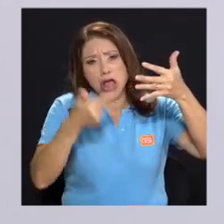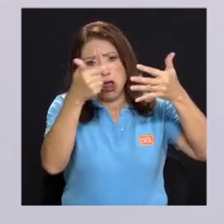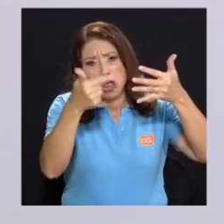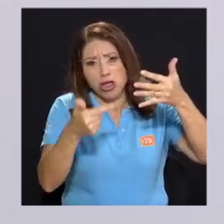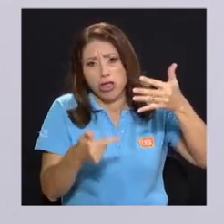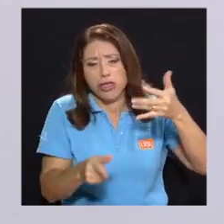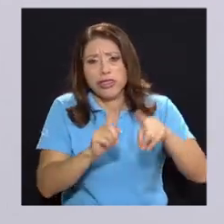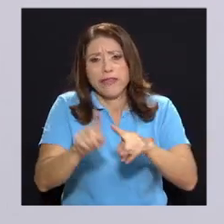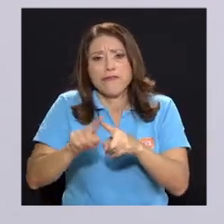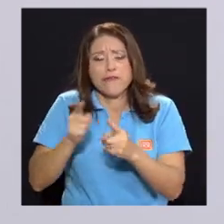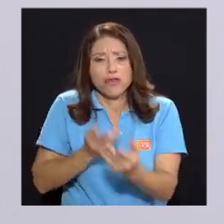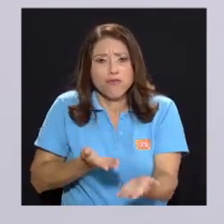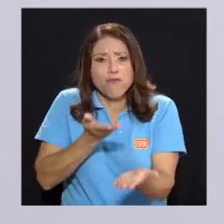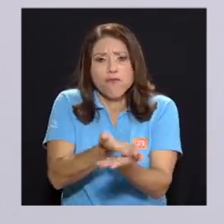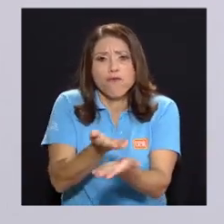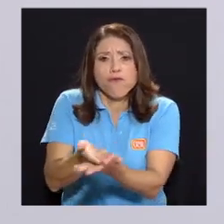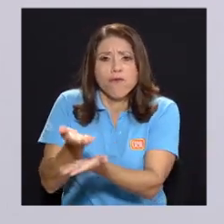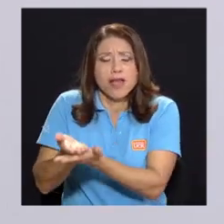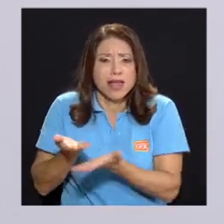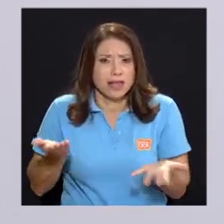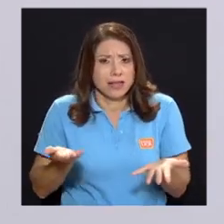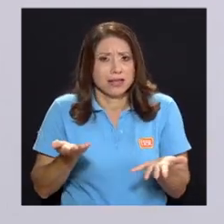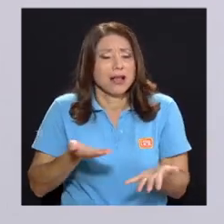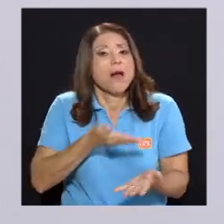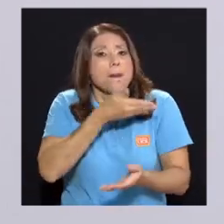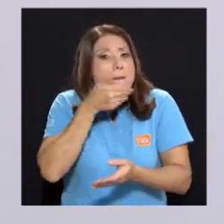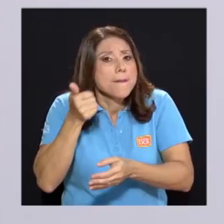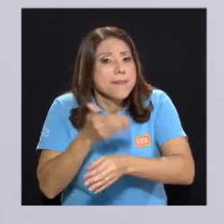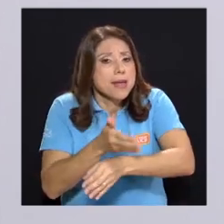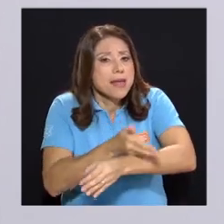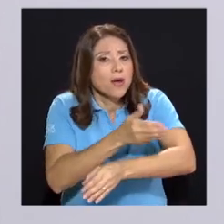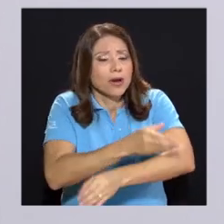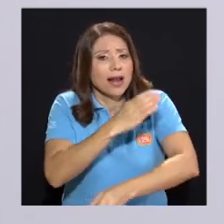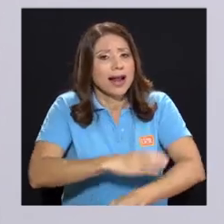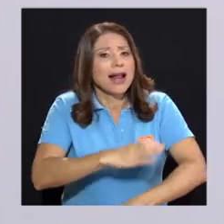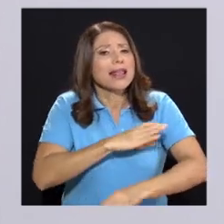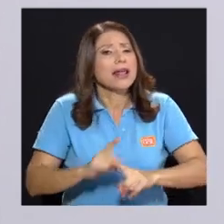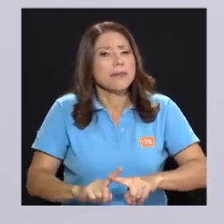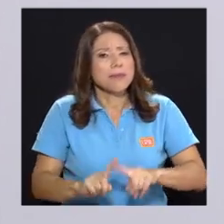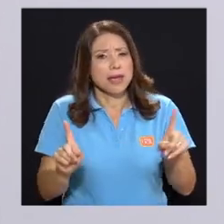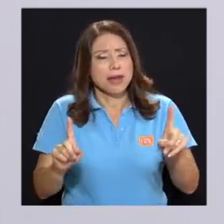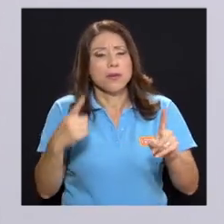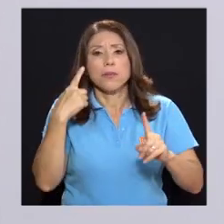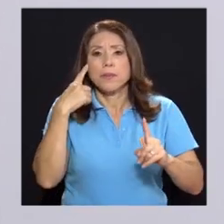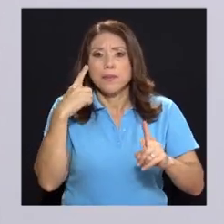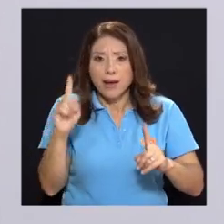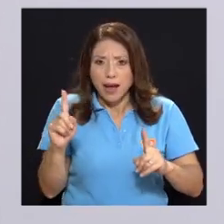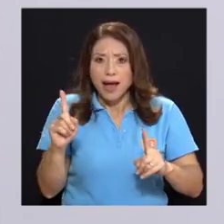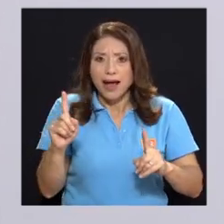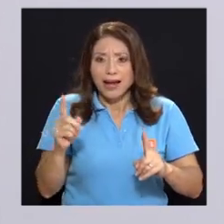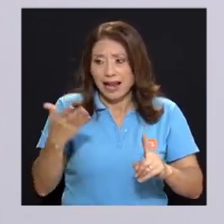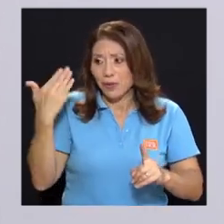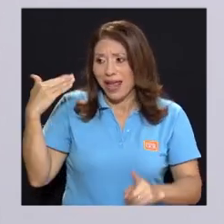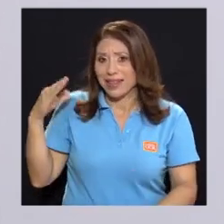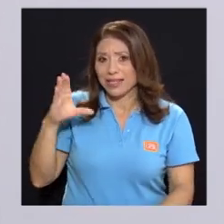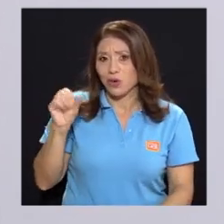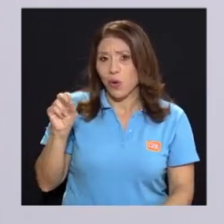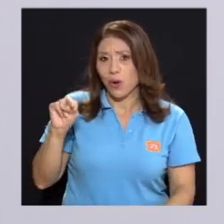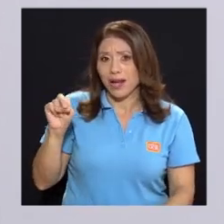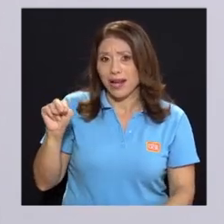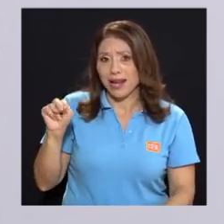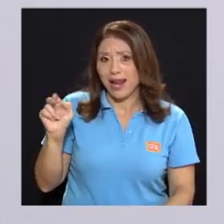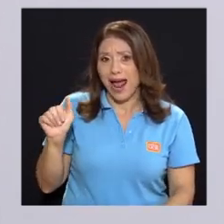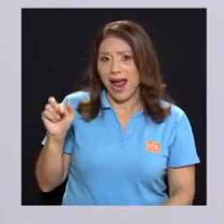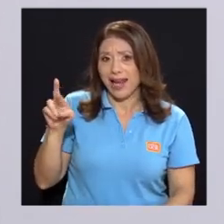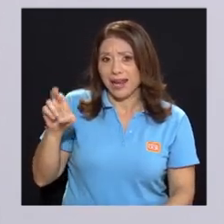ofertas una mejora en la calidad pero la pregunta para efectos del mandato que nos ha dicho con ares y bueno eso es